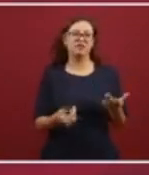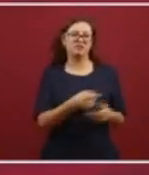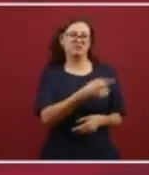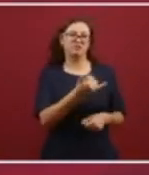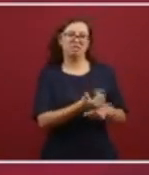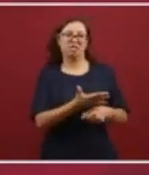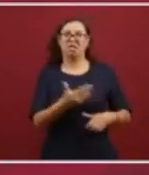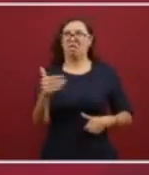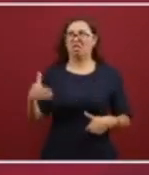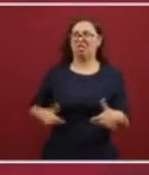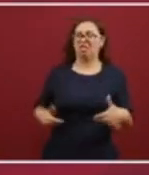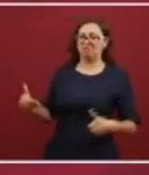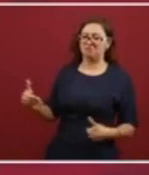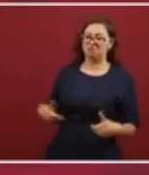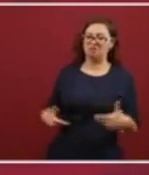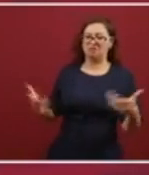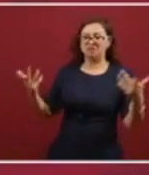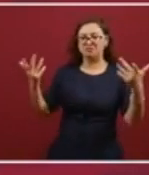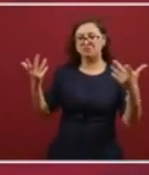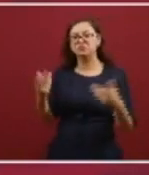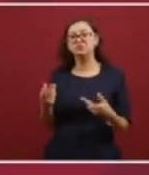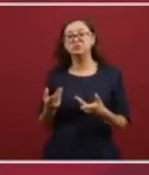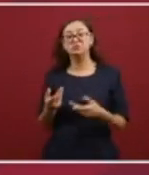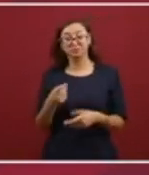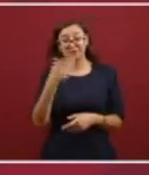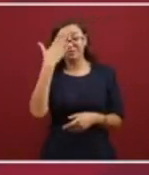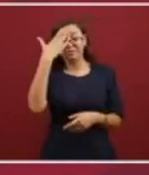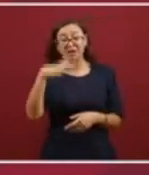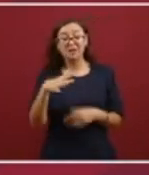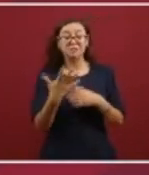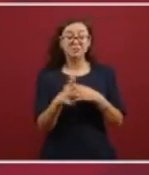¿Saben cuánto era lo estimado?